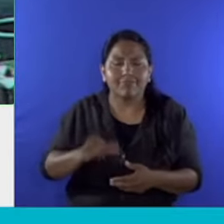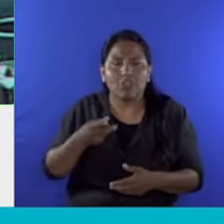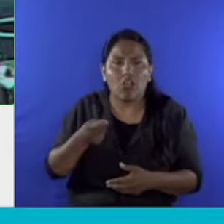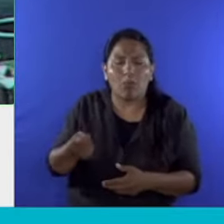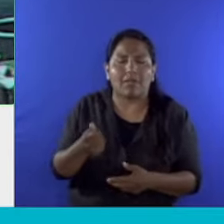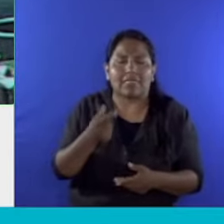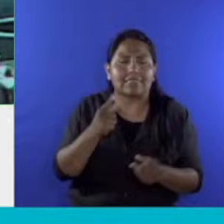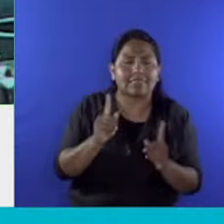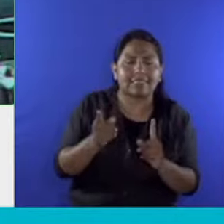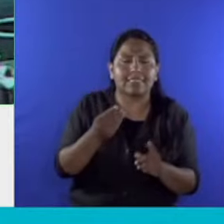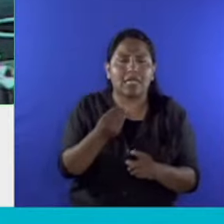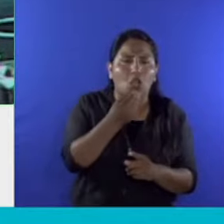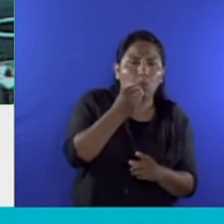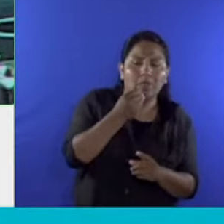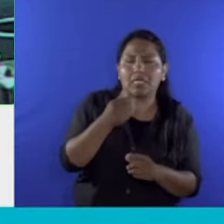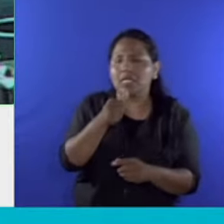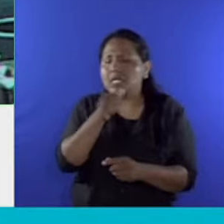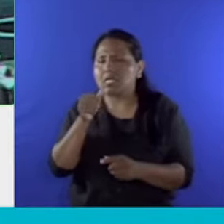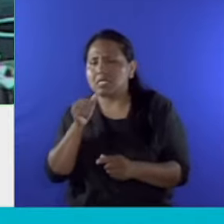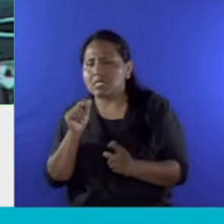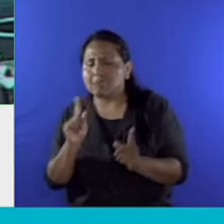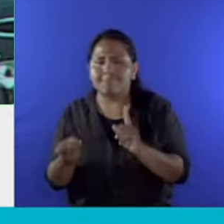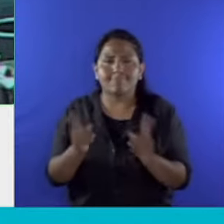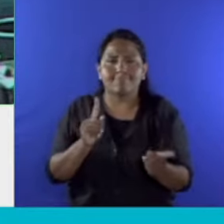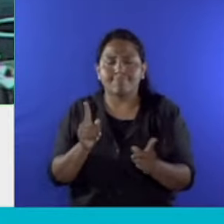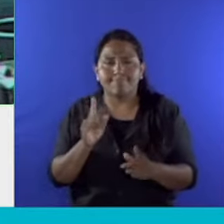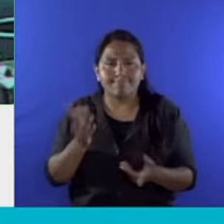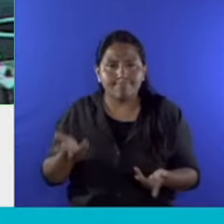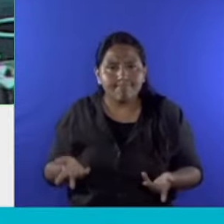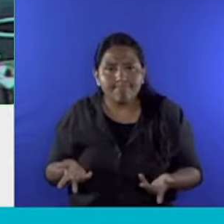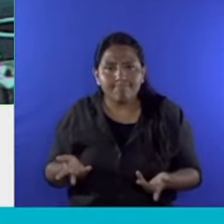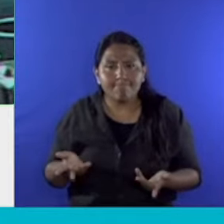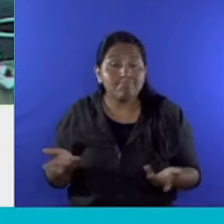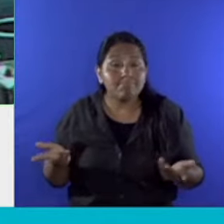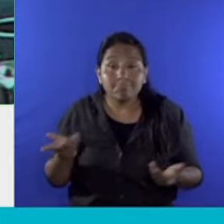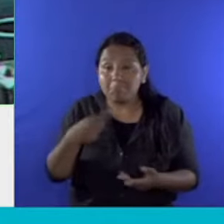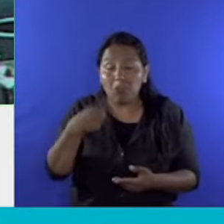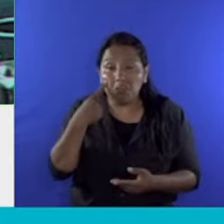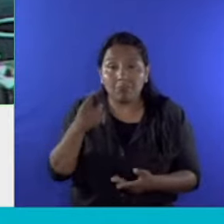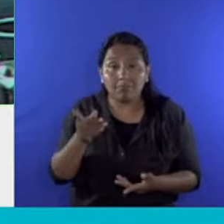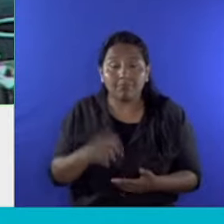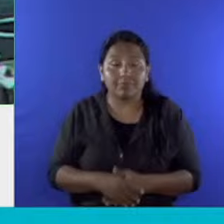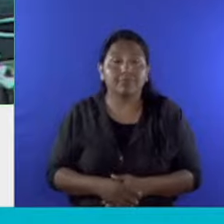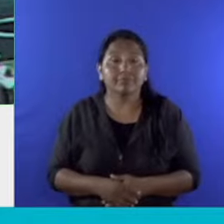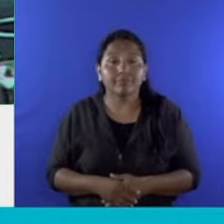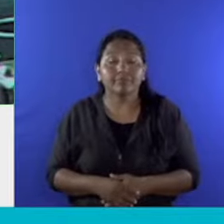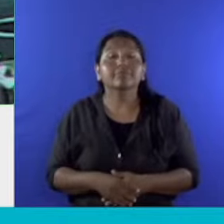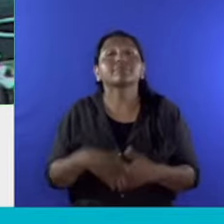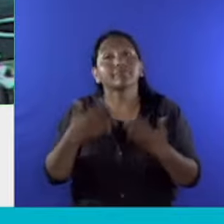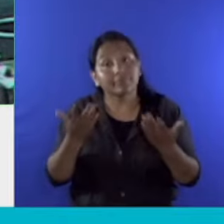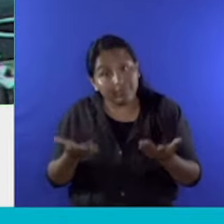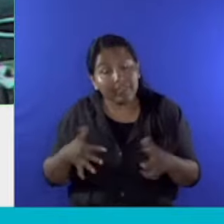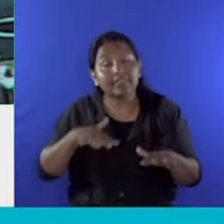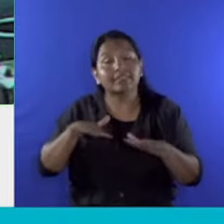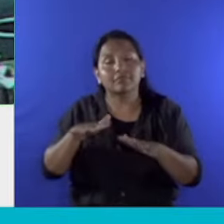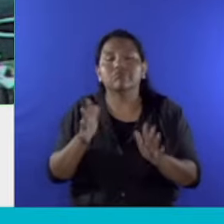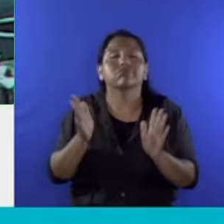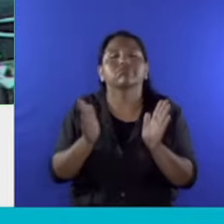la comida y los alimentos o los medicamentos? Bueno, en ese contexto ya